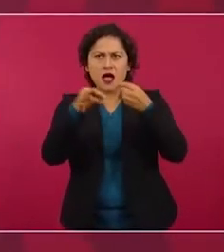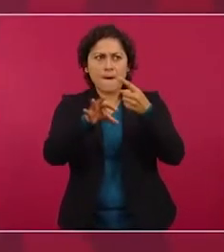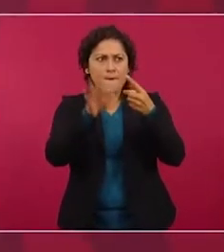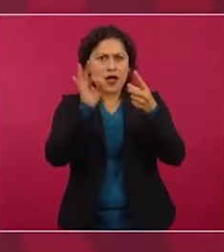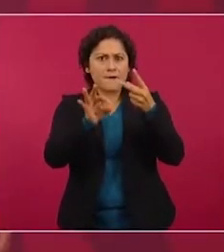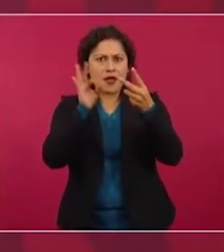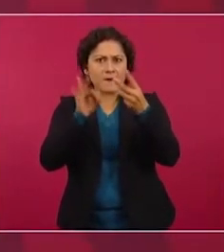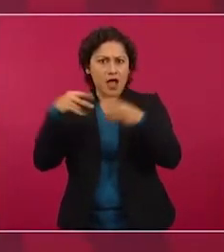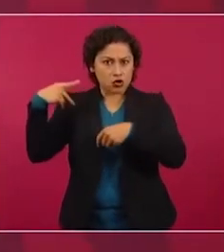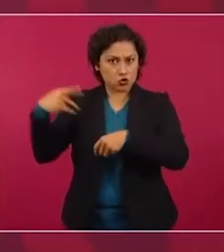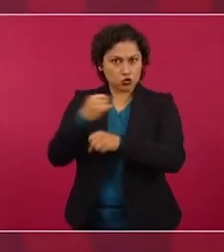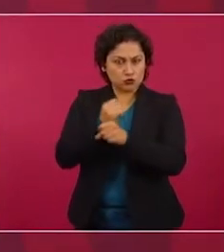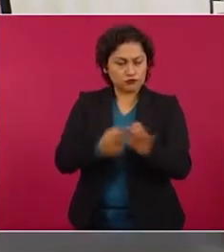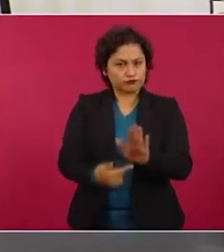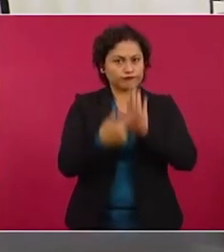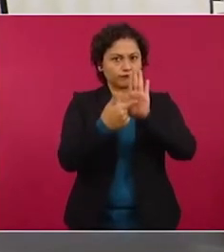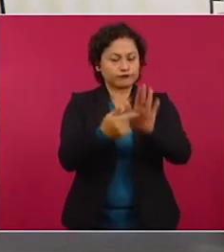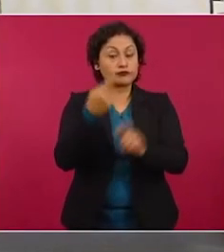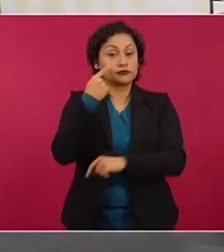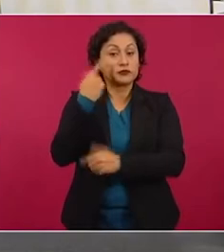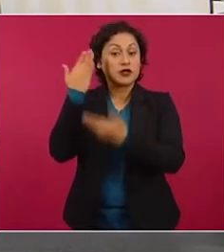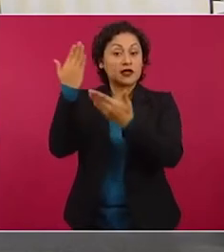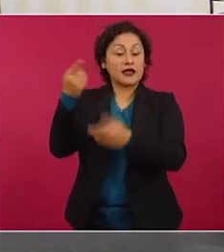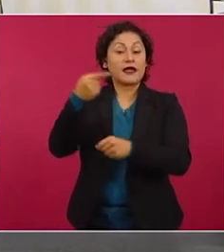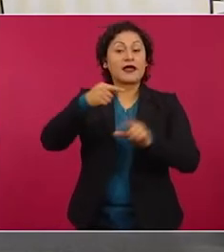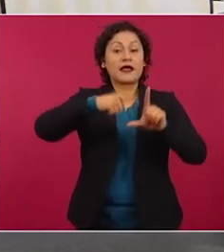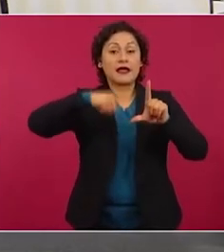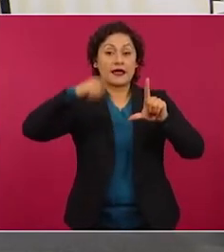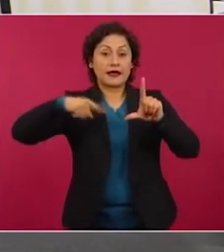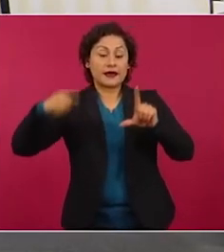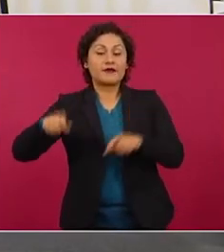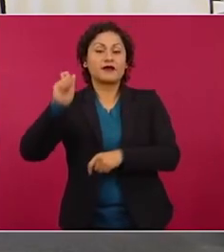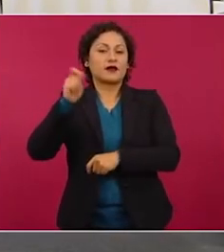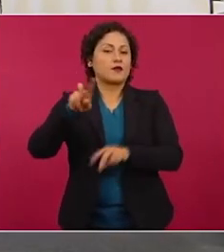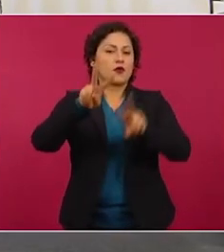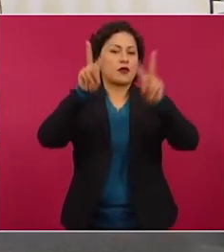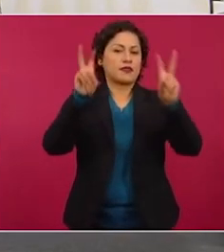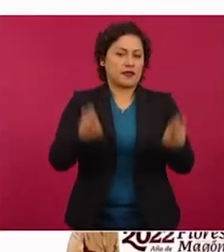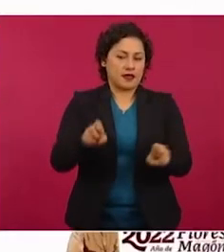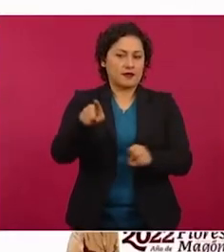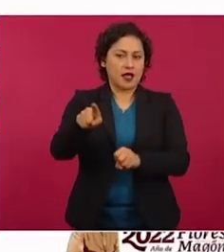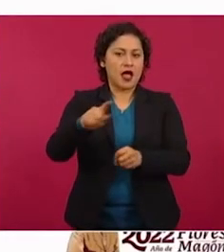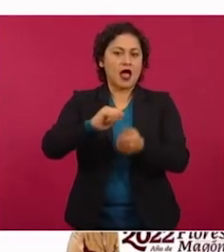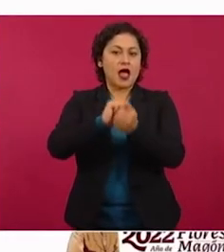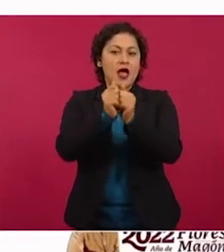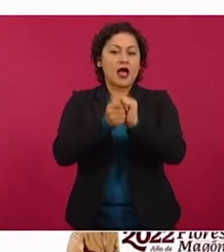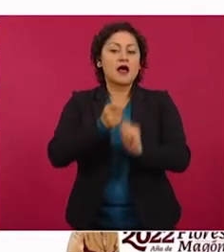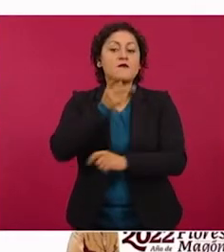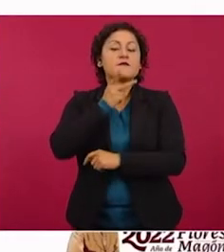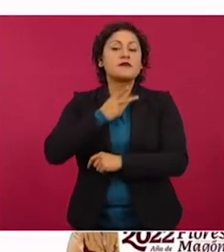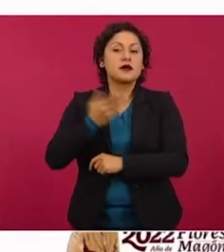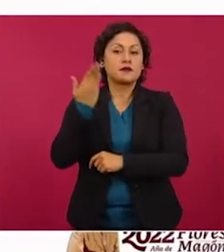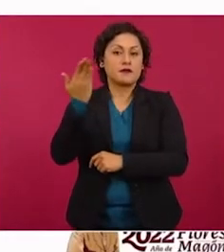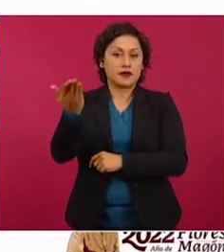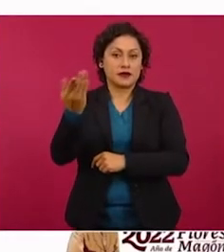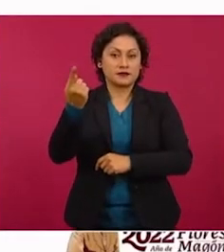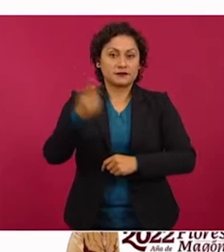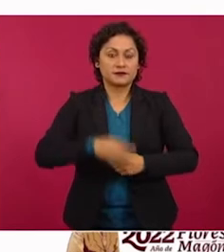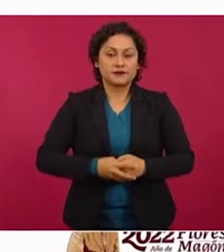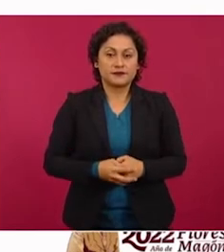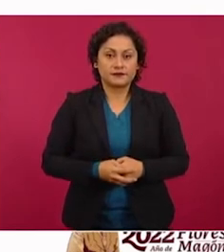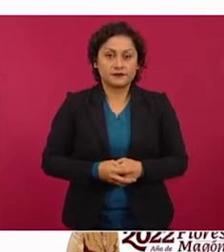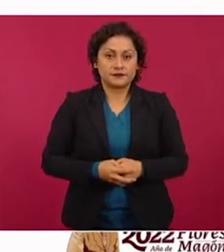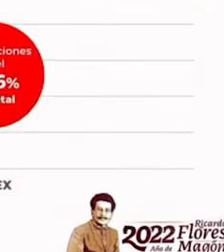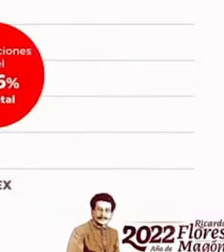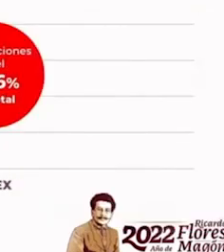dijeron. Por ejemplo, aquí vemos la gráfica. En el caso de Dos Bocas, la auditoría analizó el gasto de 23 mil